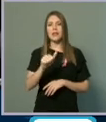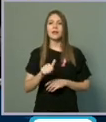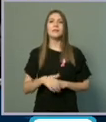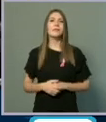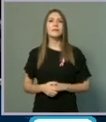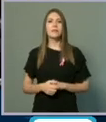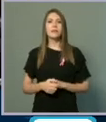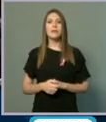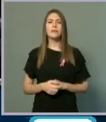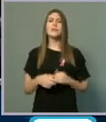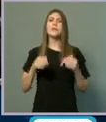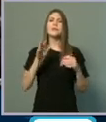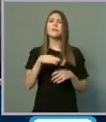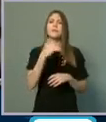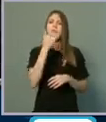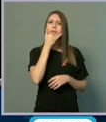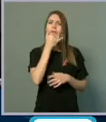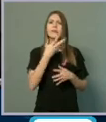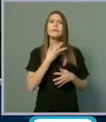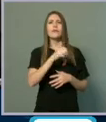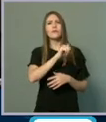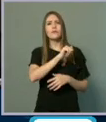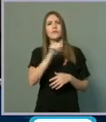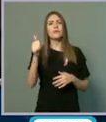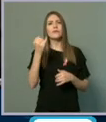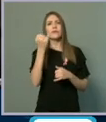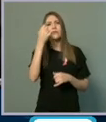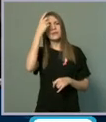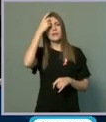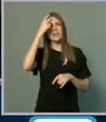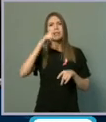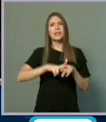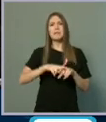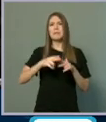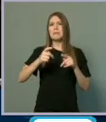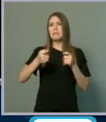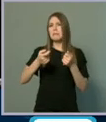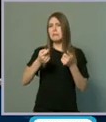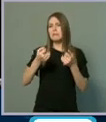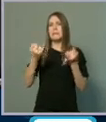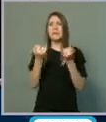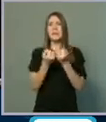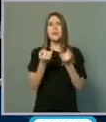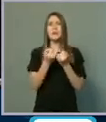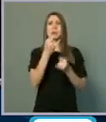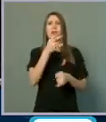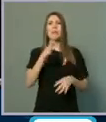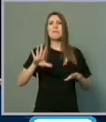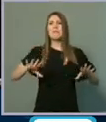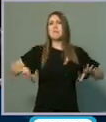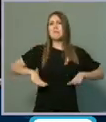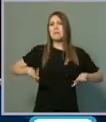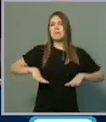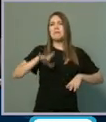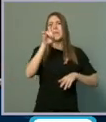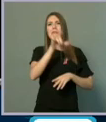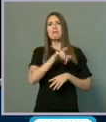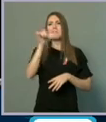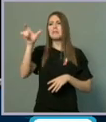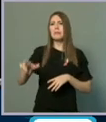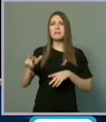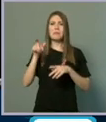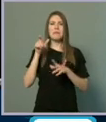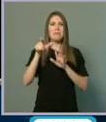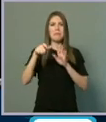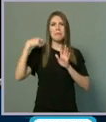Santiago Segura el mismo estilo, ¿no? Un poco. Tienen más o menos la misma onda. Nada más que Santiago es todavía más guarrillo, vamos a ponerlo